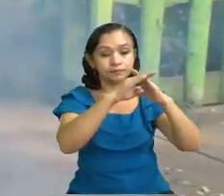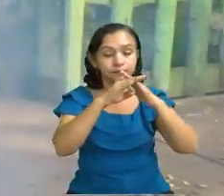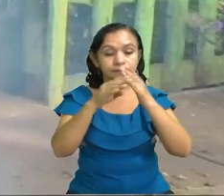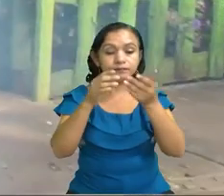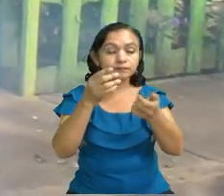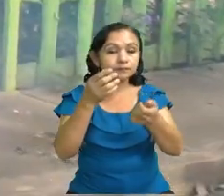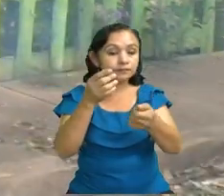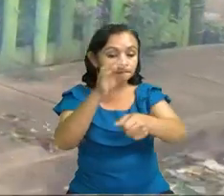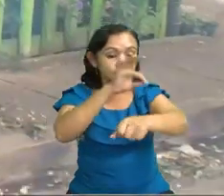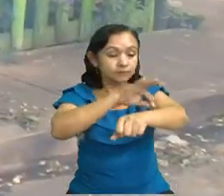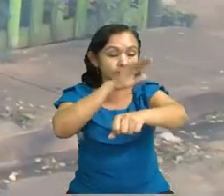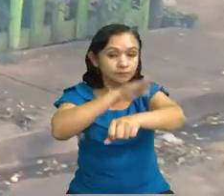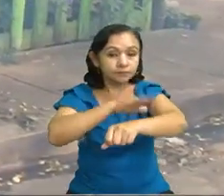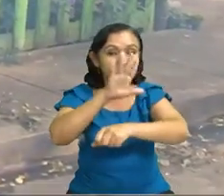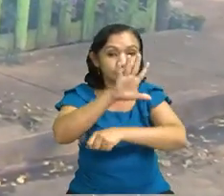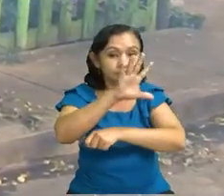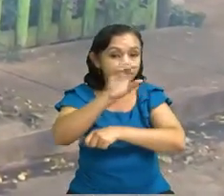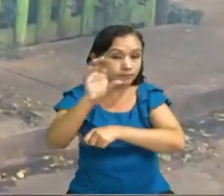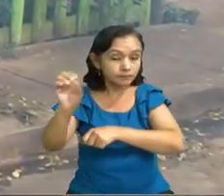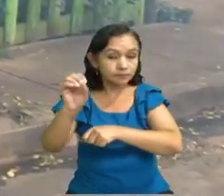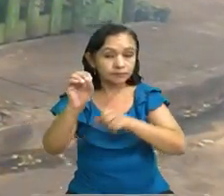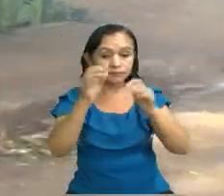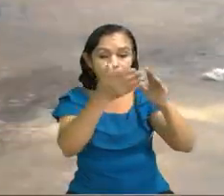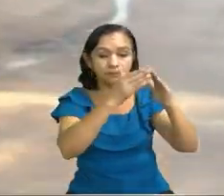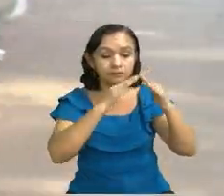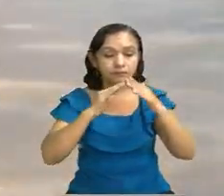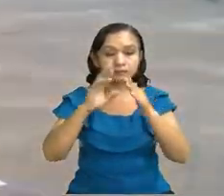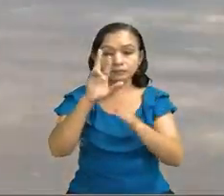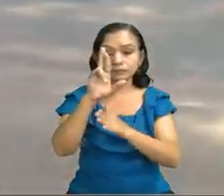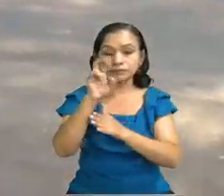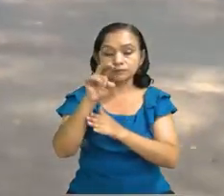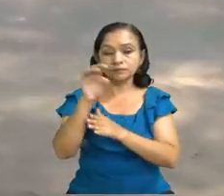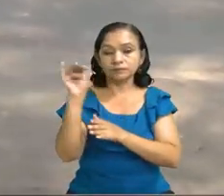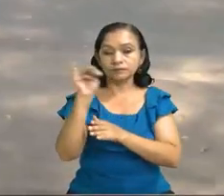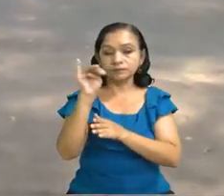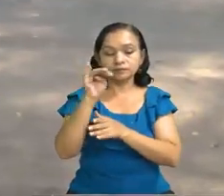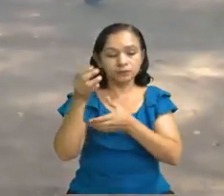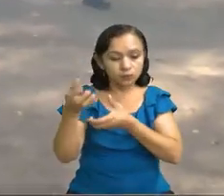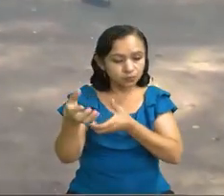500 viviendas del barrio René Polanco de Managua fueron fumigadas este miércoles.